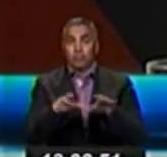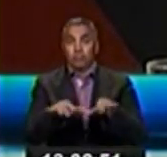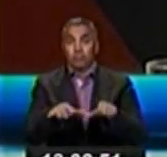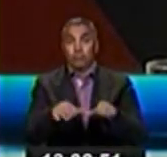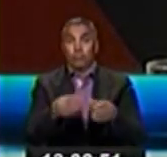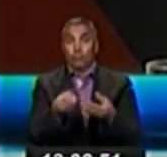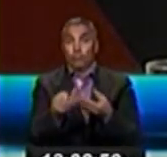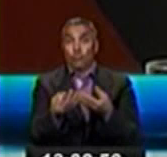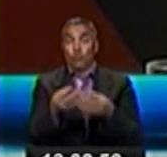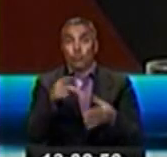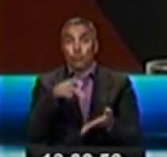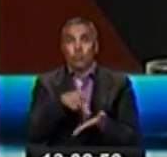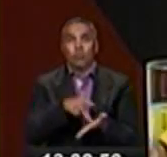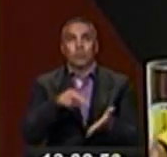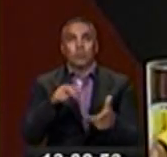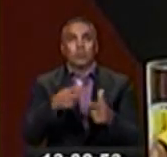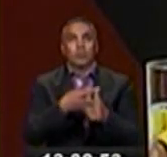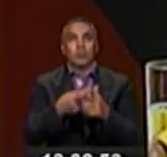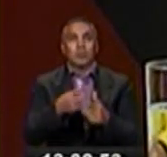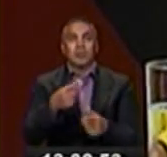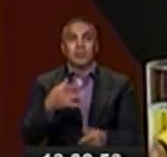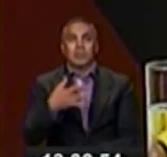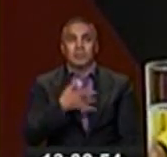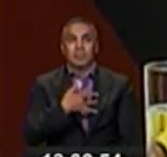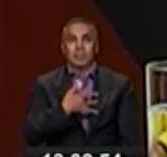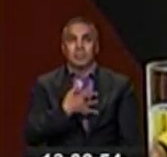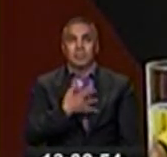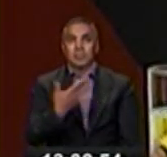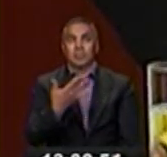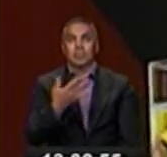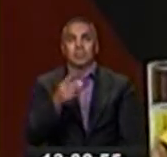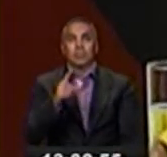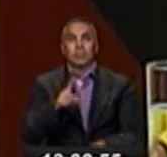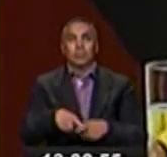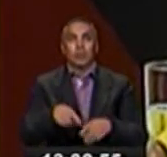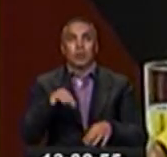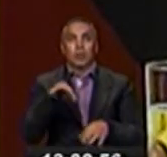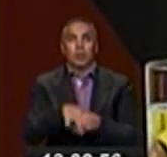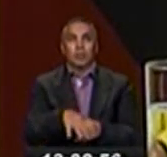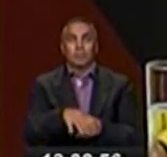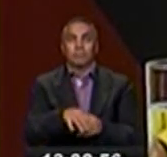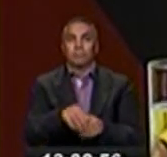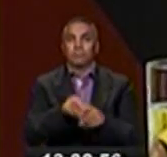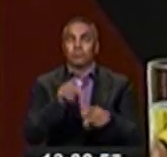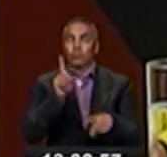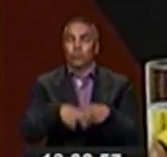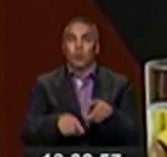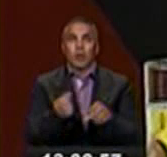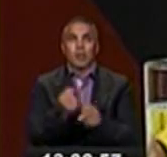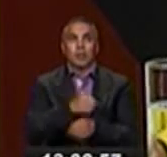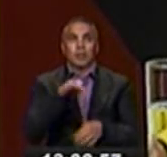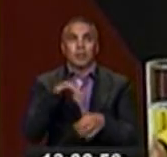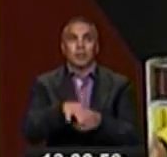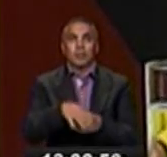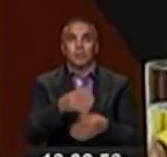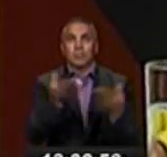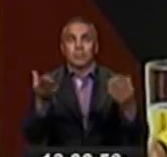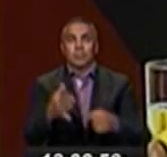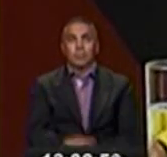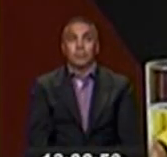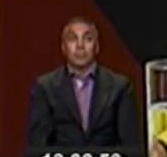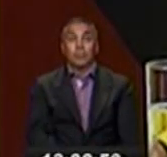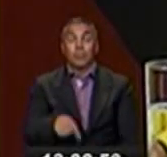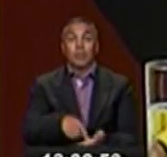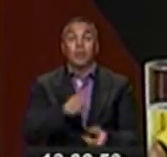informáticos, lamentablemente no es que esté en riesgo el proceso electoral. No se podrá realizar un proceso electoral. Esa